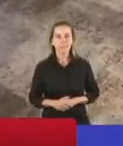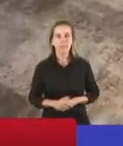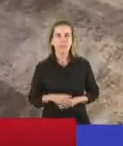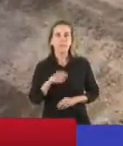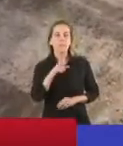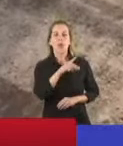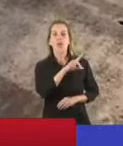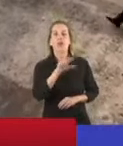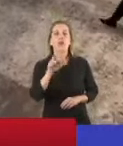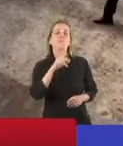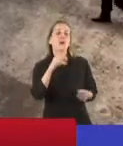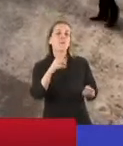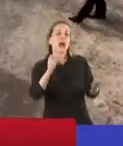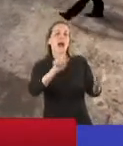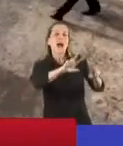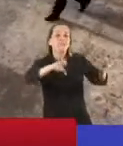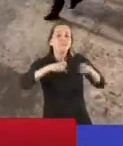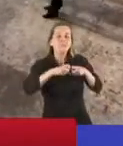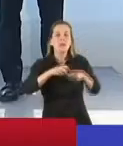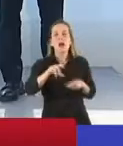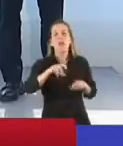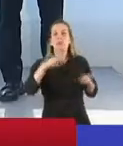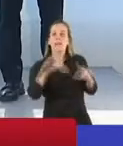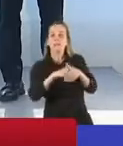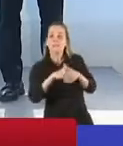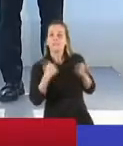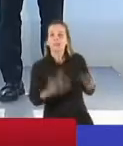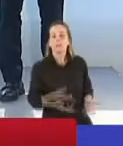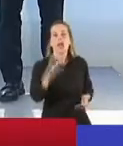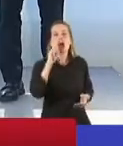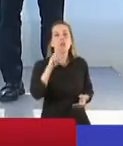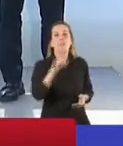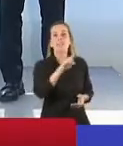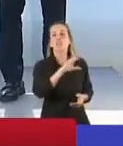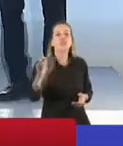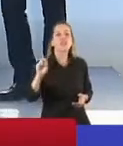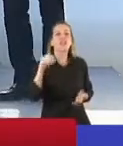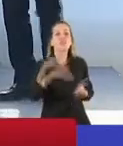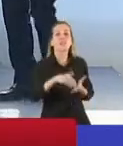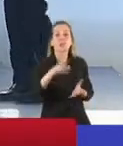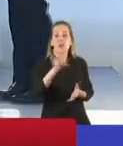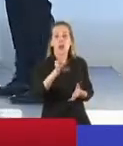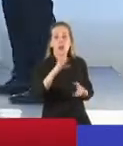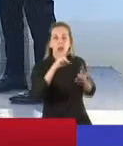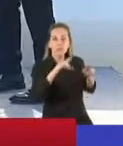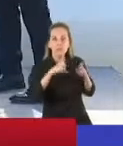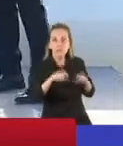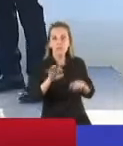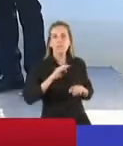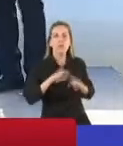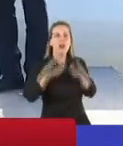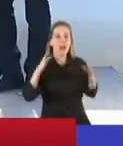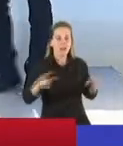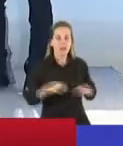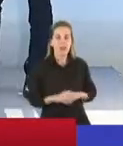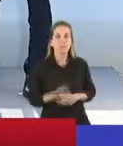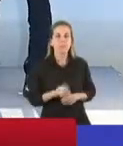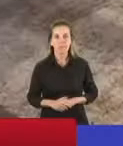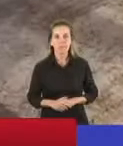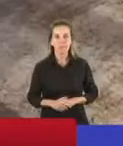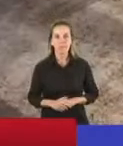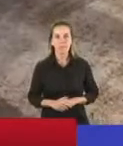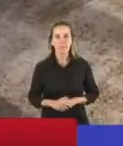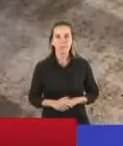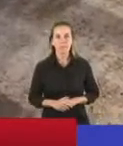que andaba cada uno por su lado. Cristina con Massa. Hicieron dos. Exacto. Una carpa